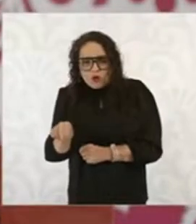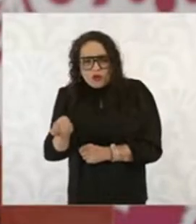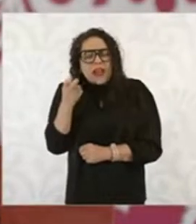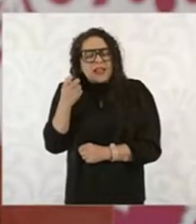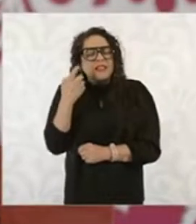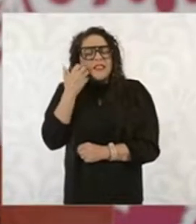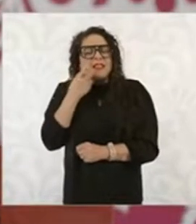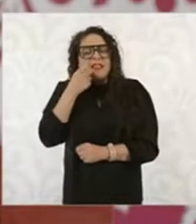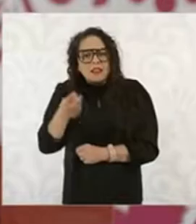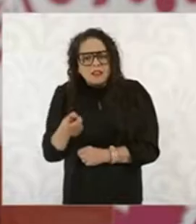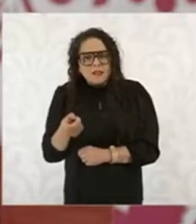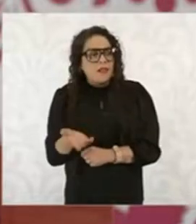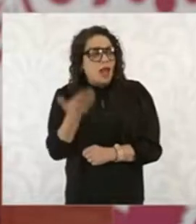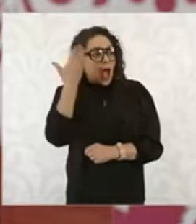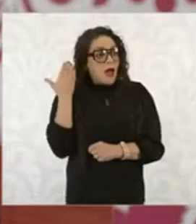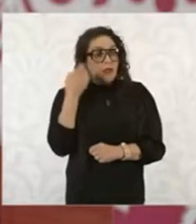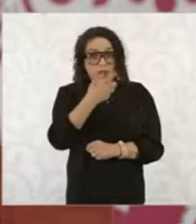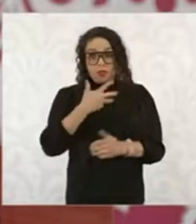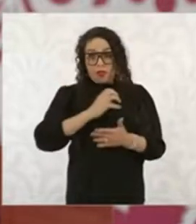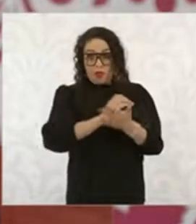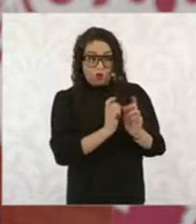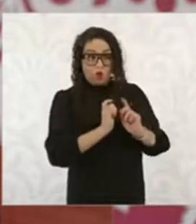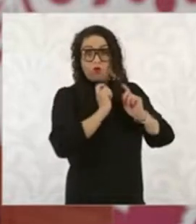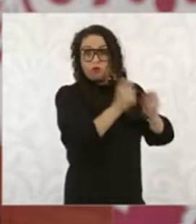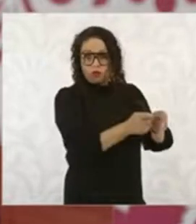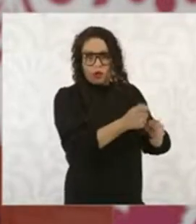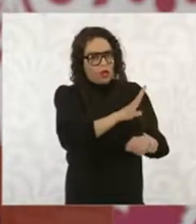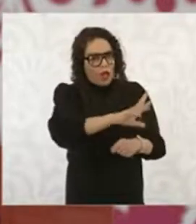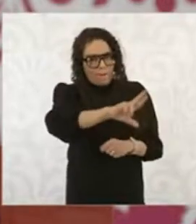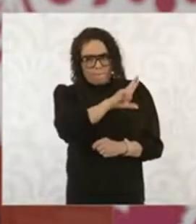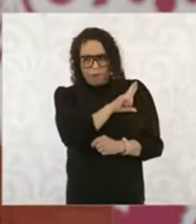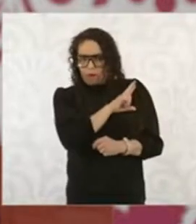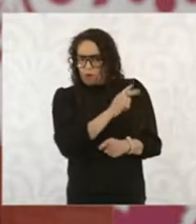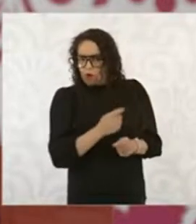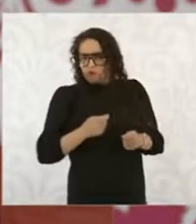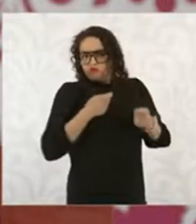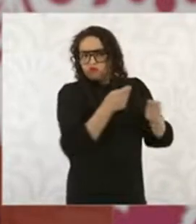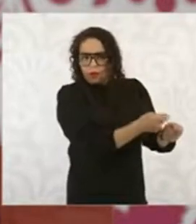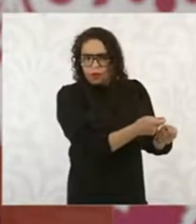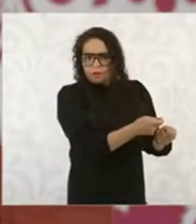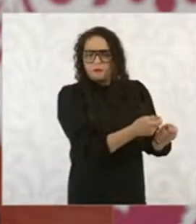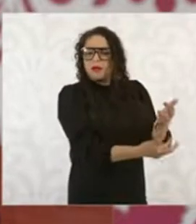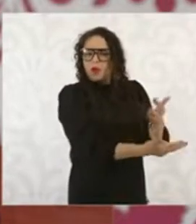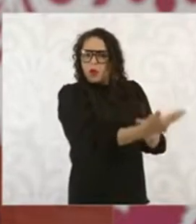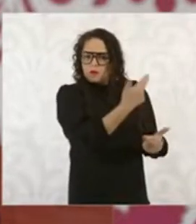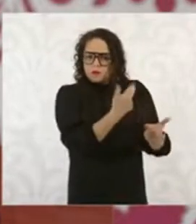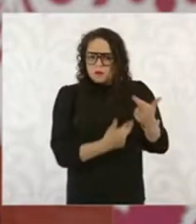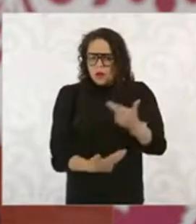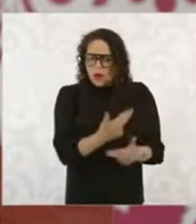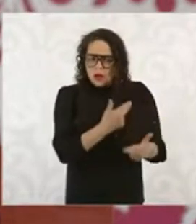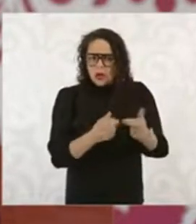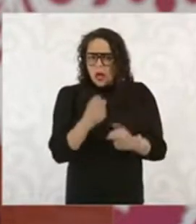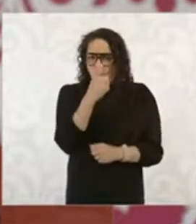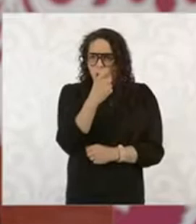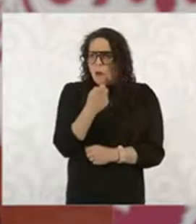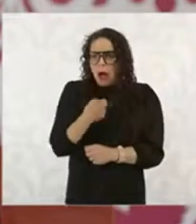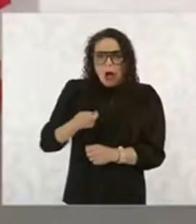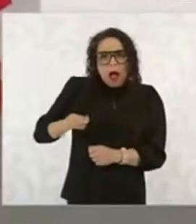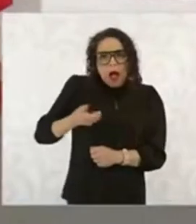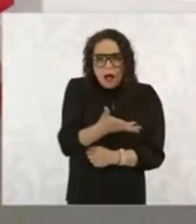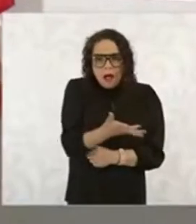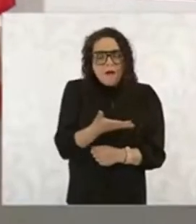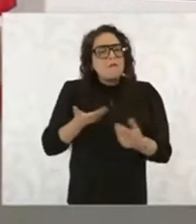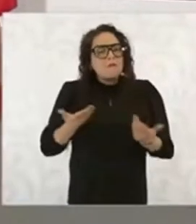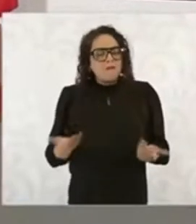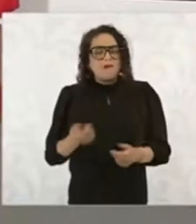muy importante. Y una parte fue de manera voluntaria. Pero otros se pusieron en orden. Por ejemplo, concesiones para